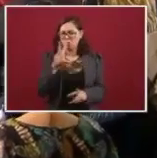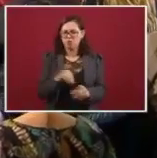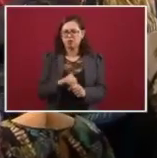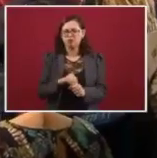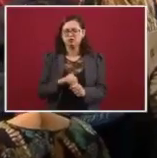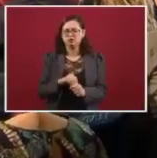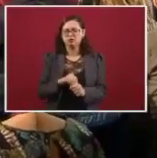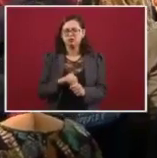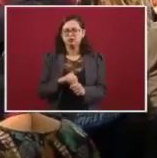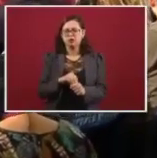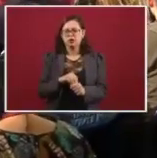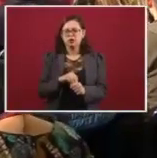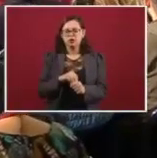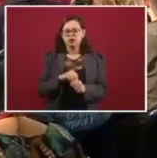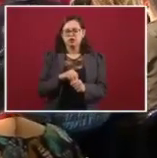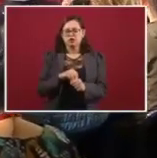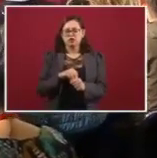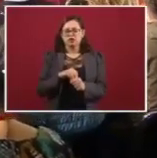para